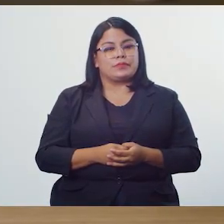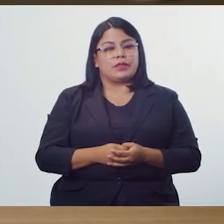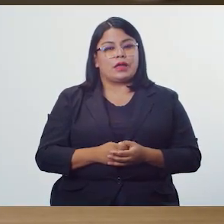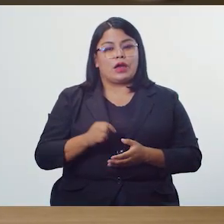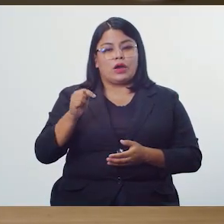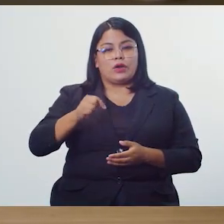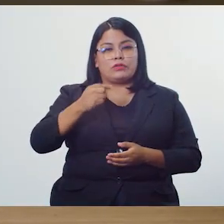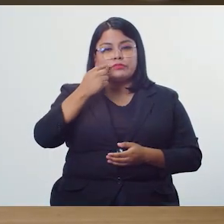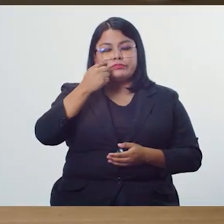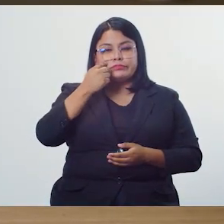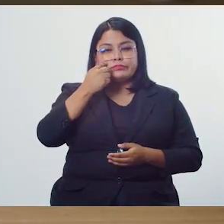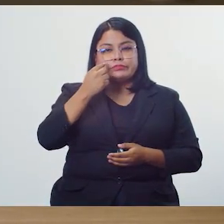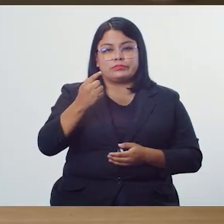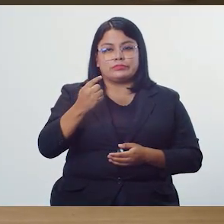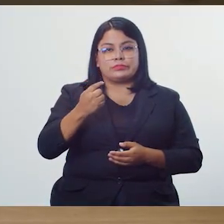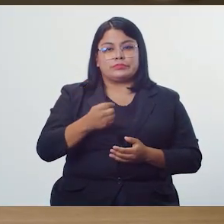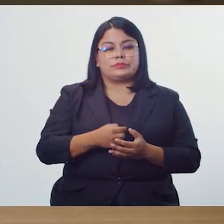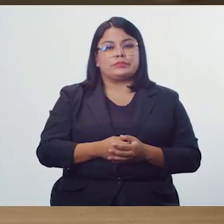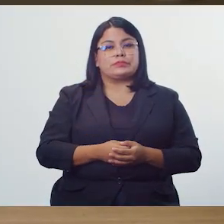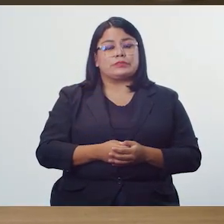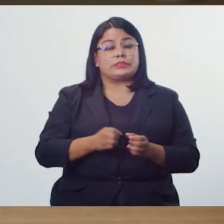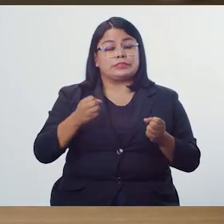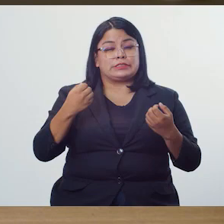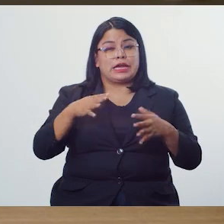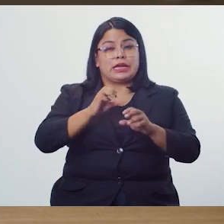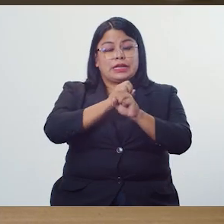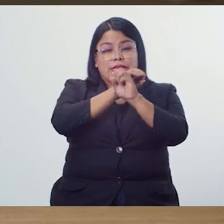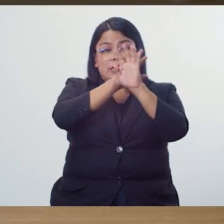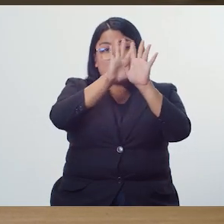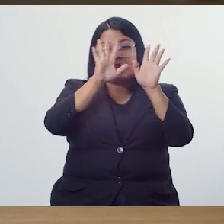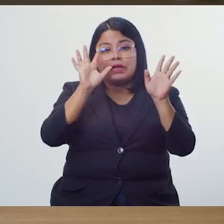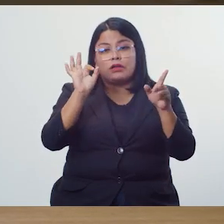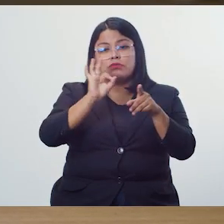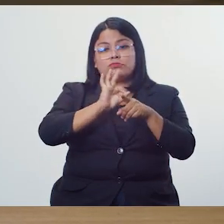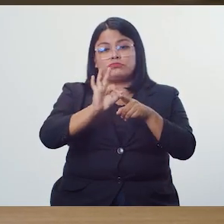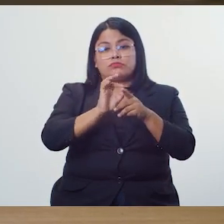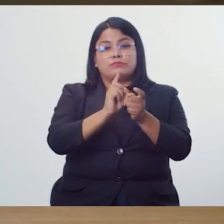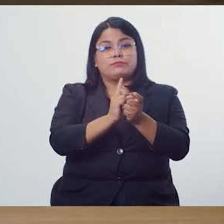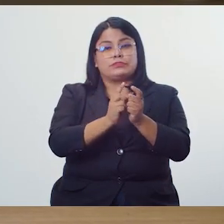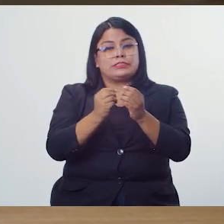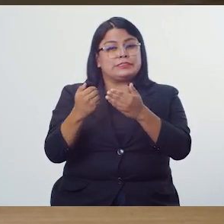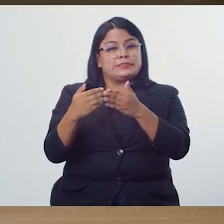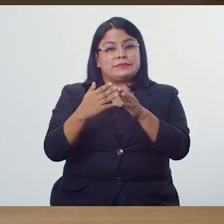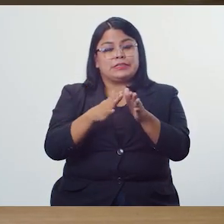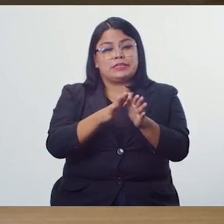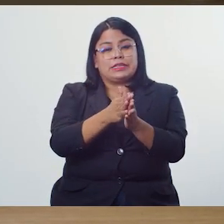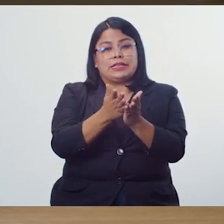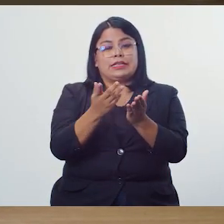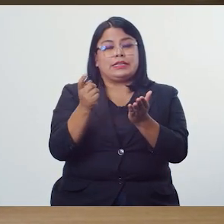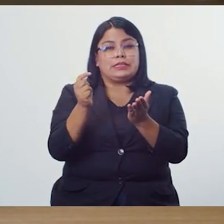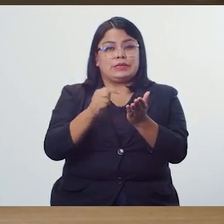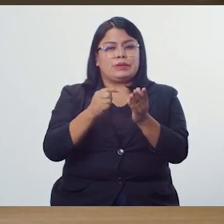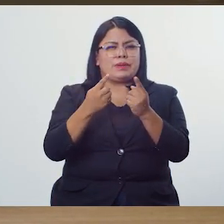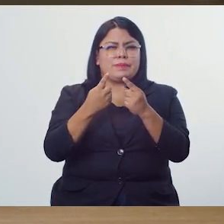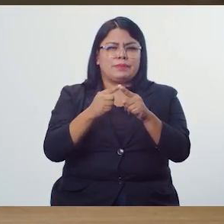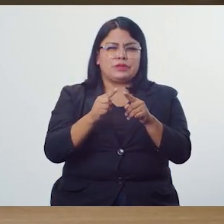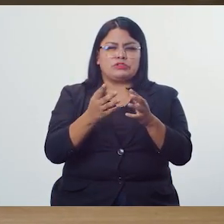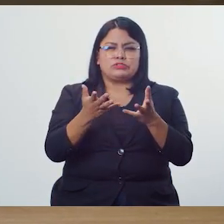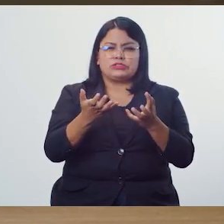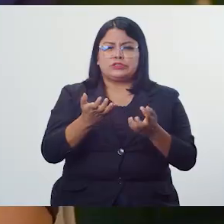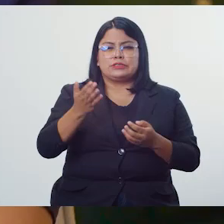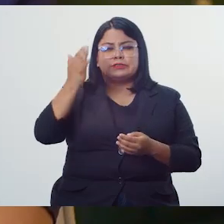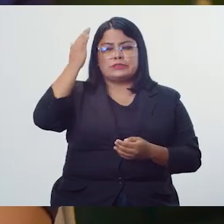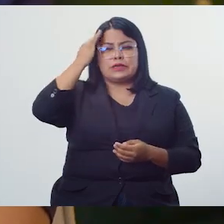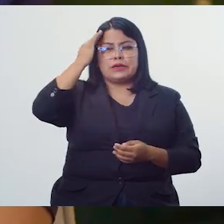Según lo que acabamos de escuchar, creo que tenemos más clara la función y la relación de las diferentes secciones del libro de texto, pero nos